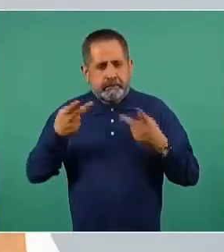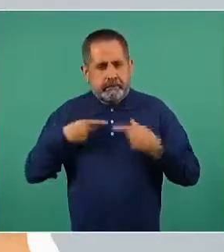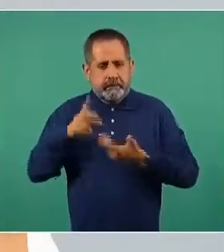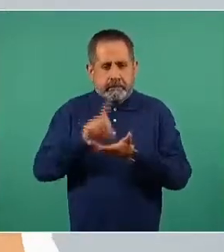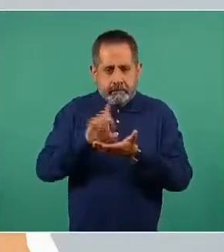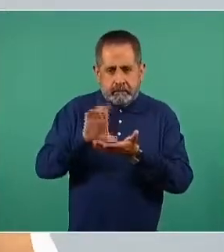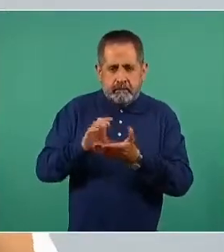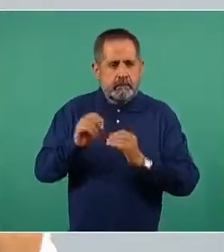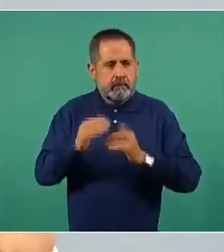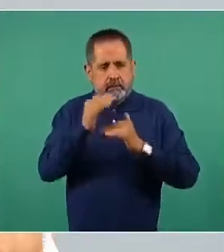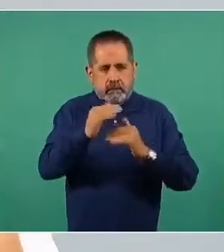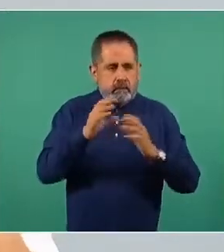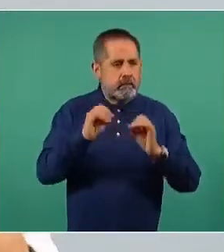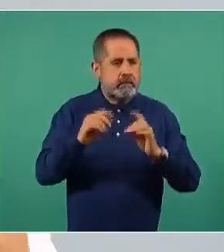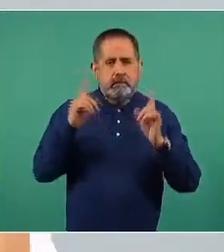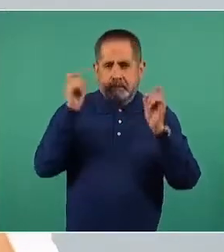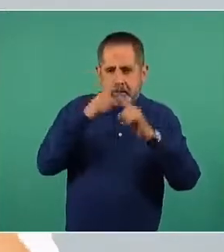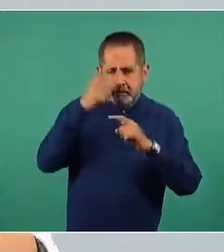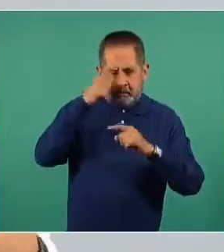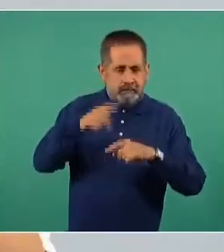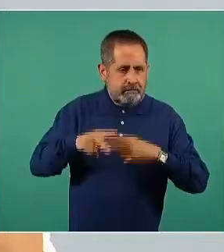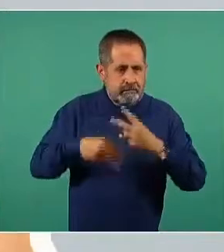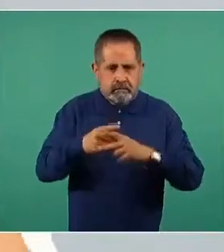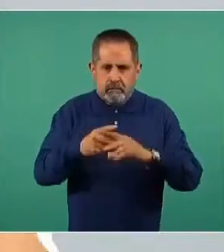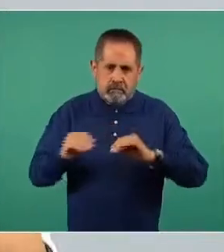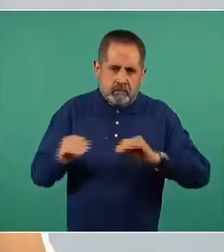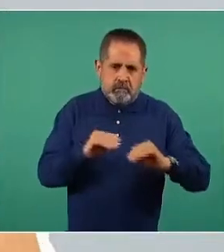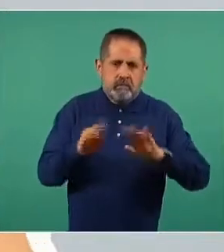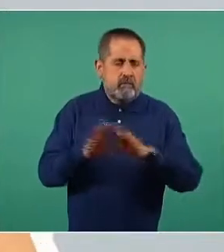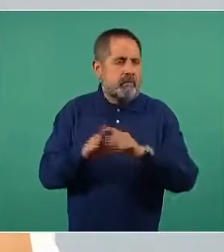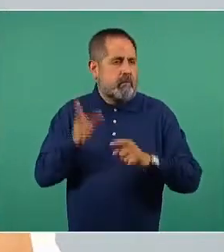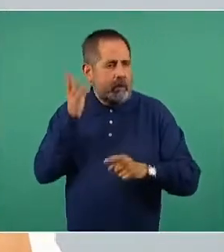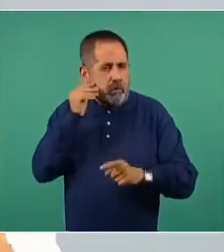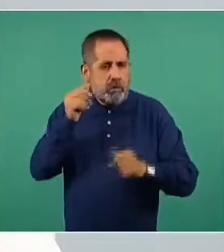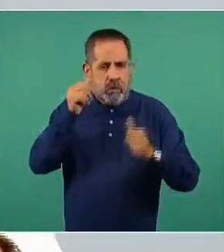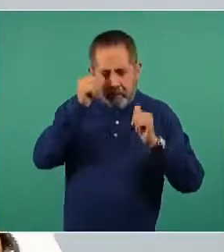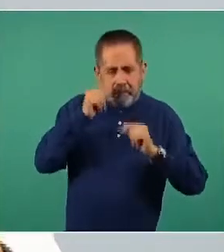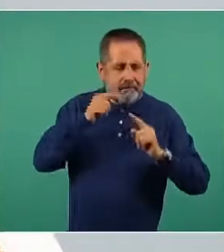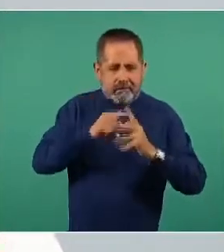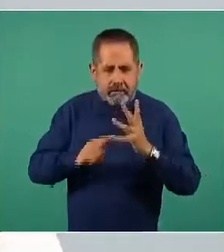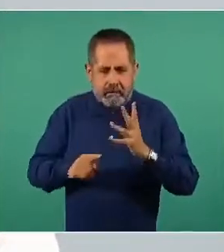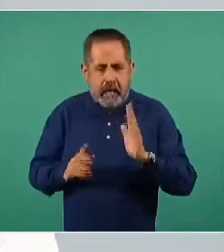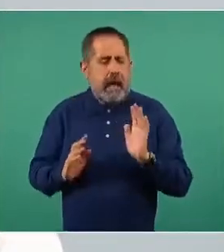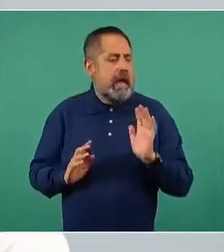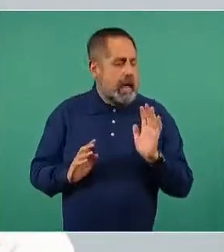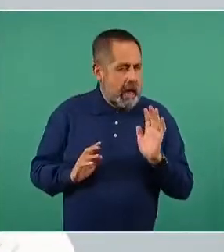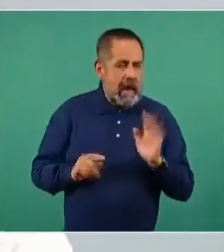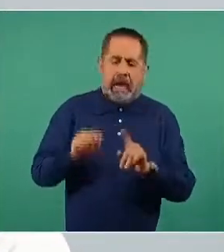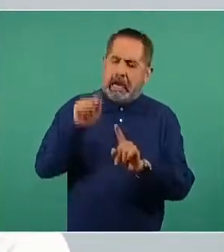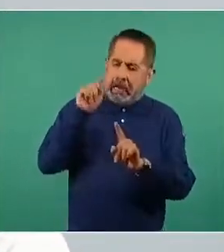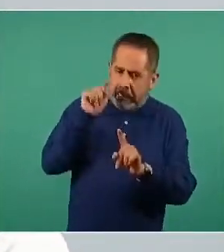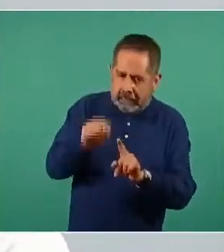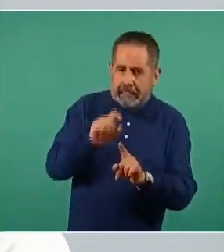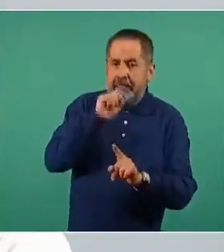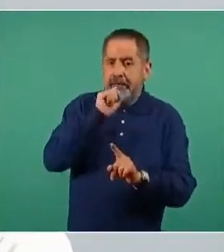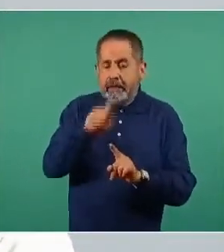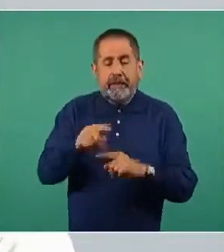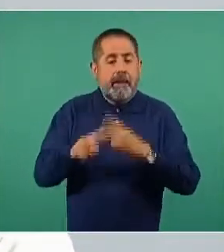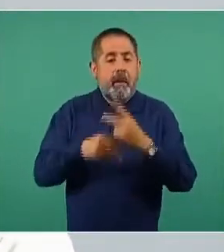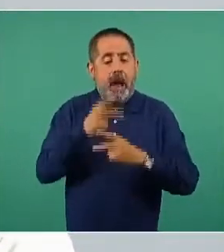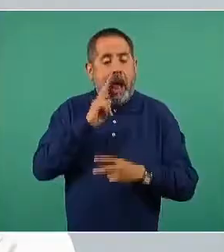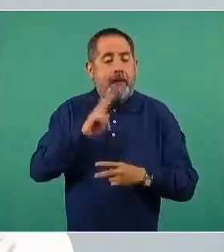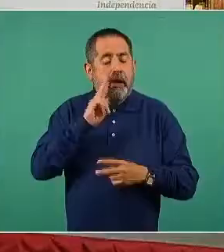o limitaciones o dificultades para la movilidad, la audición, la visión, etcétera, ahí es también cómo se va a